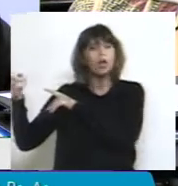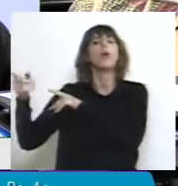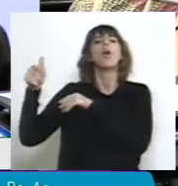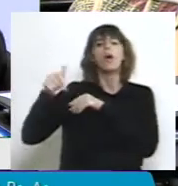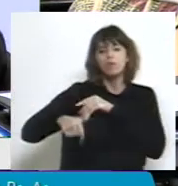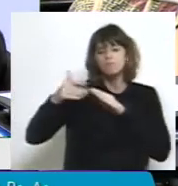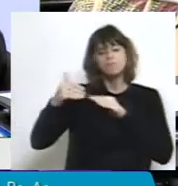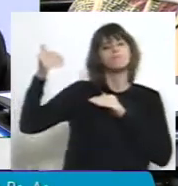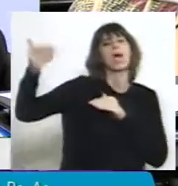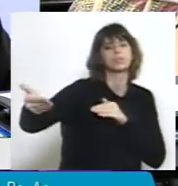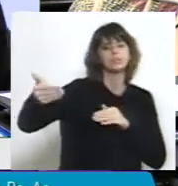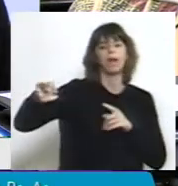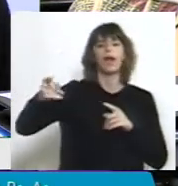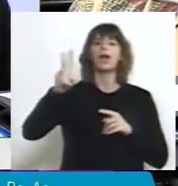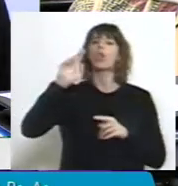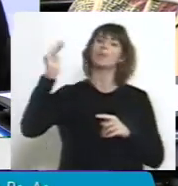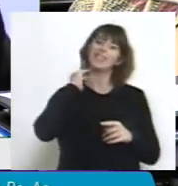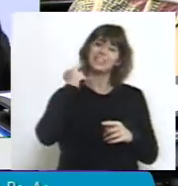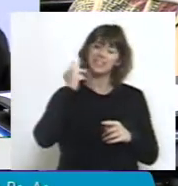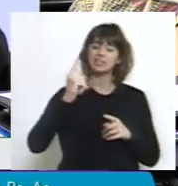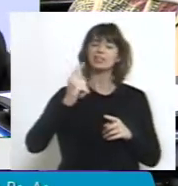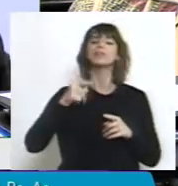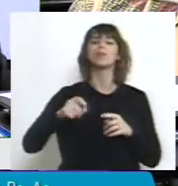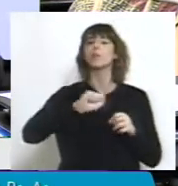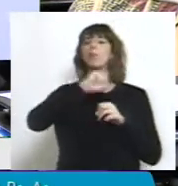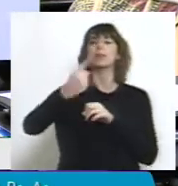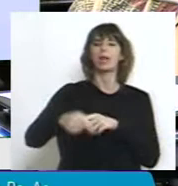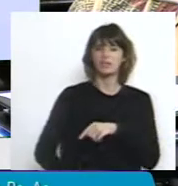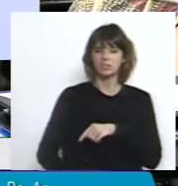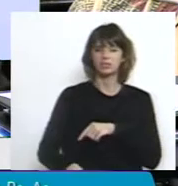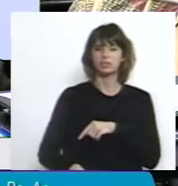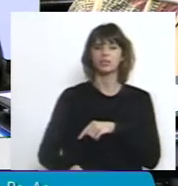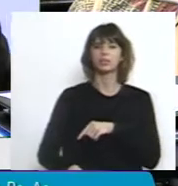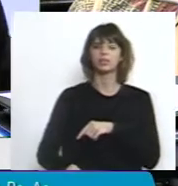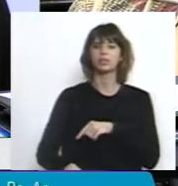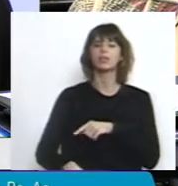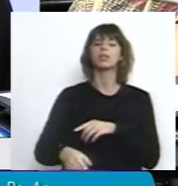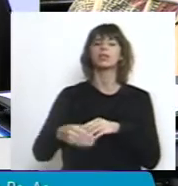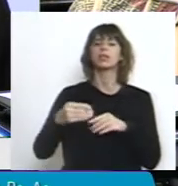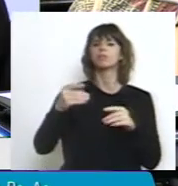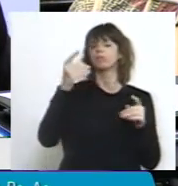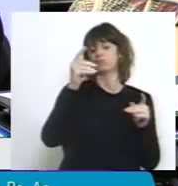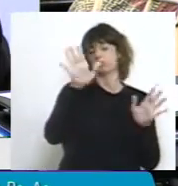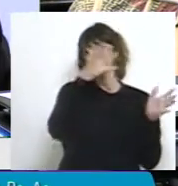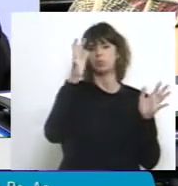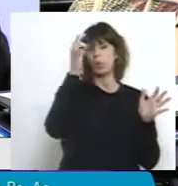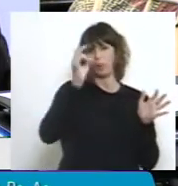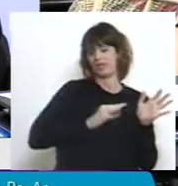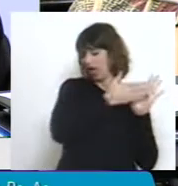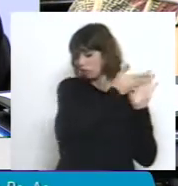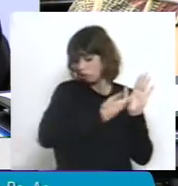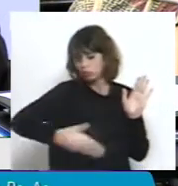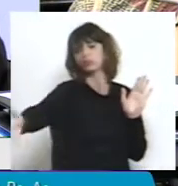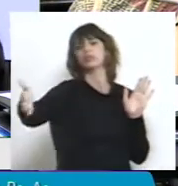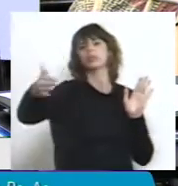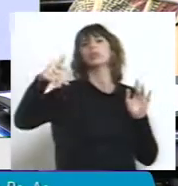primera vez no se desenrajó sobre la Argentina, historia de las últimas 2 décadas, un